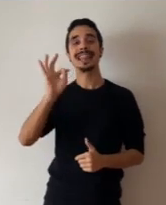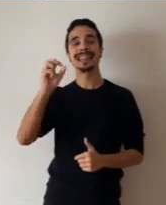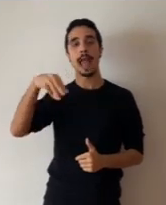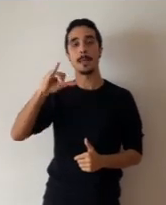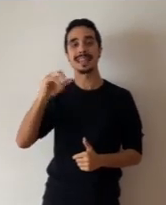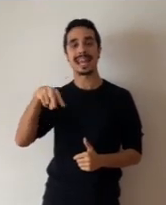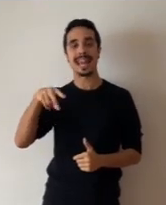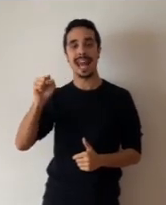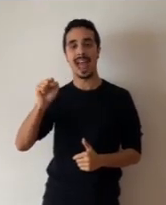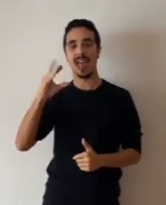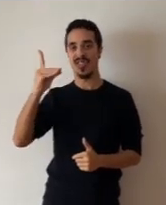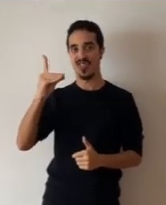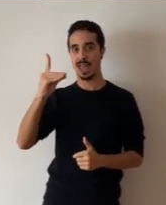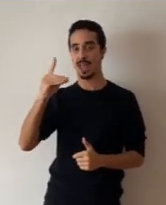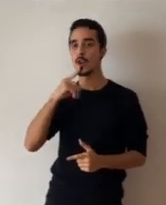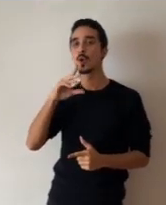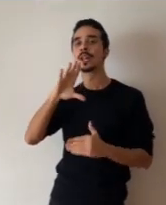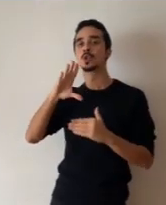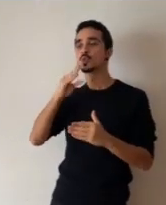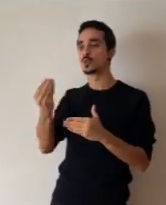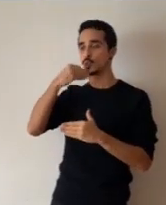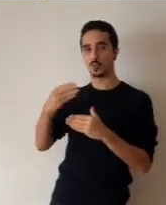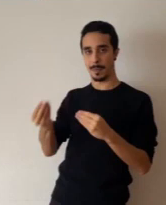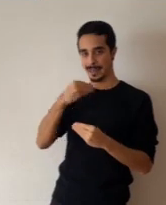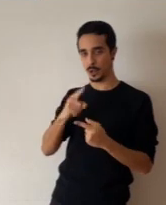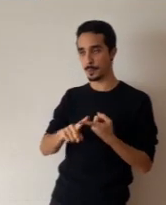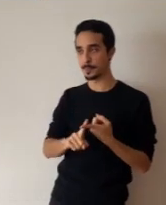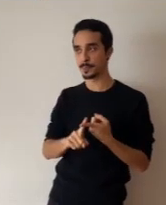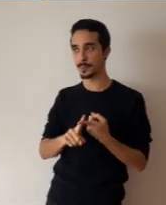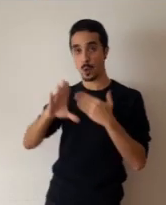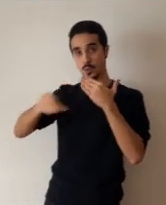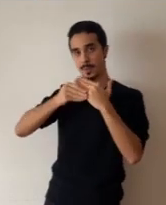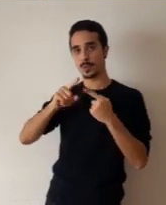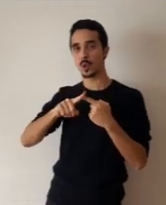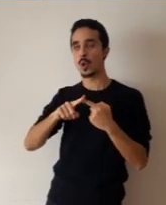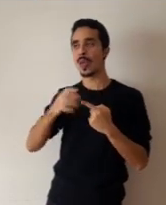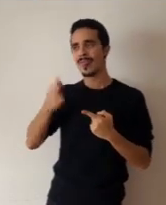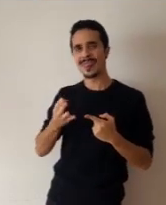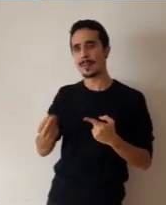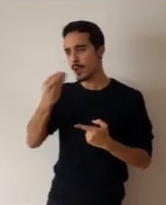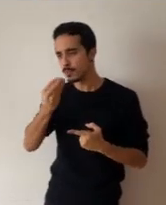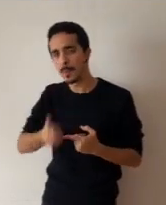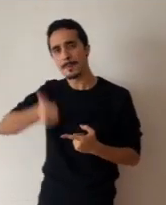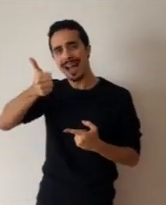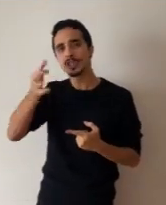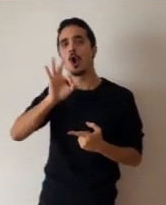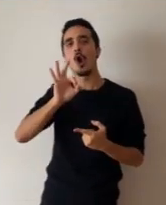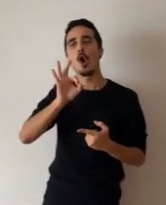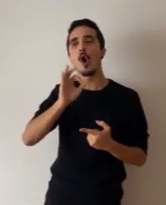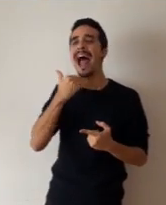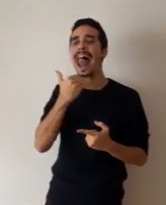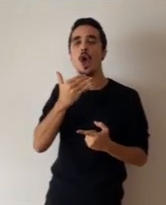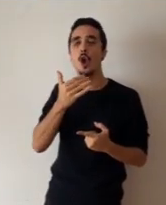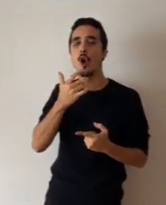La vitamina D. ¿La suplementación se refiere a aumentar el consumo de alimentos que la contienen o a